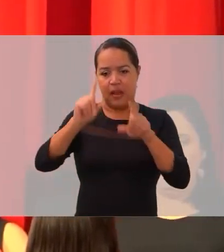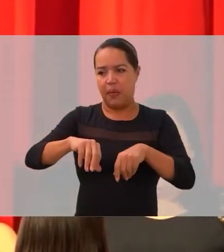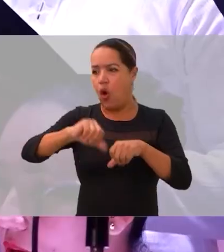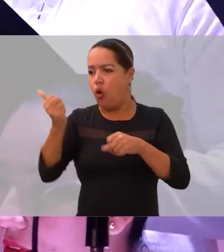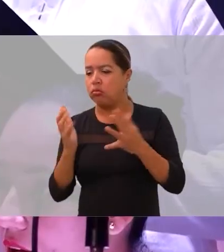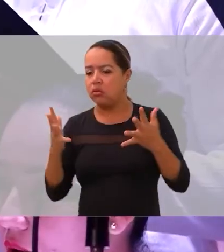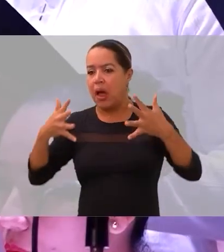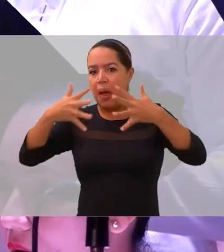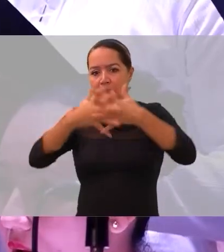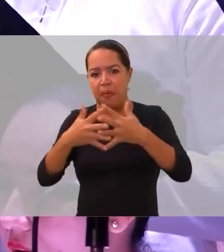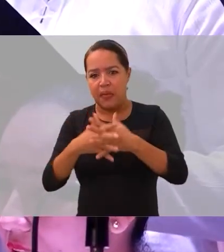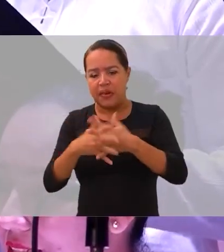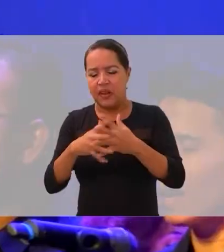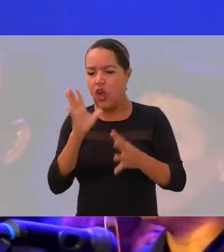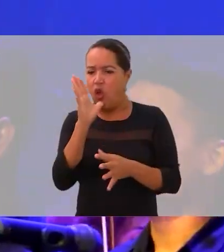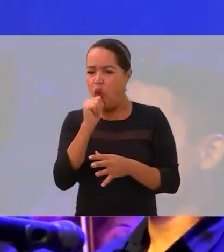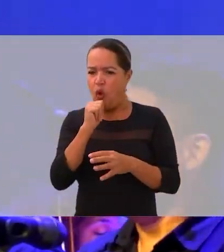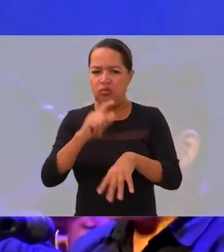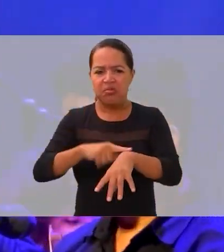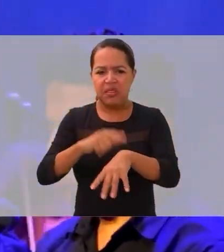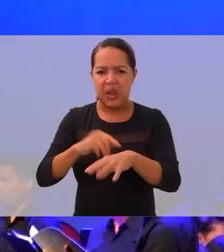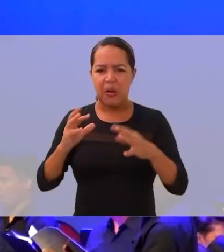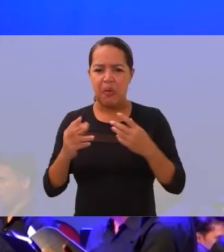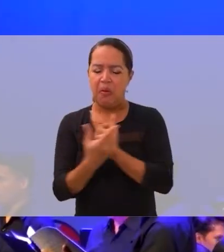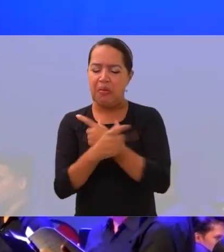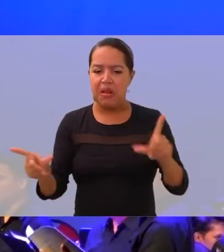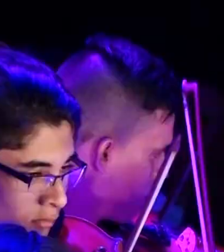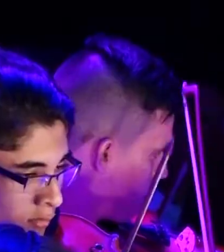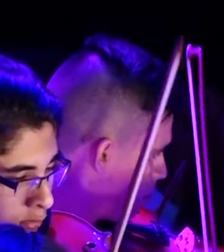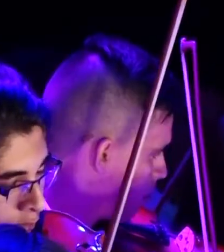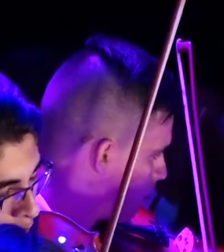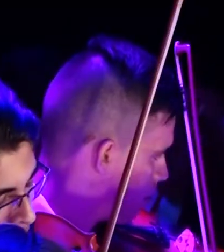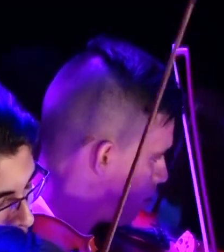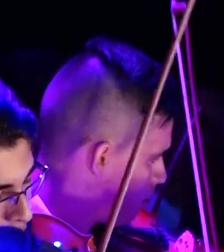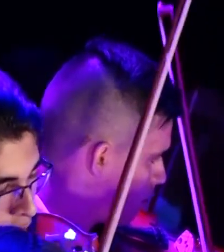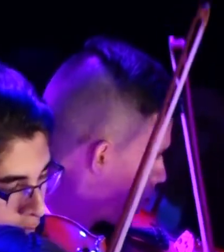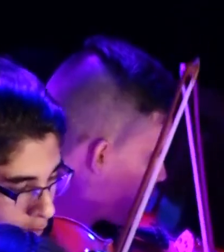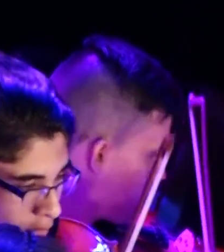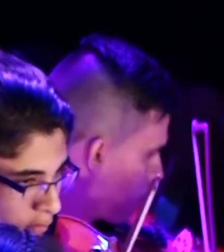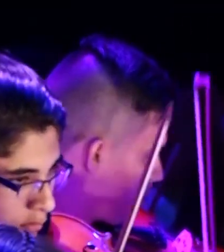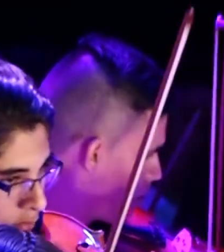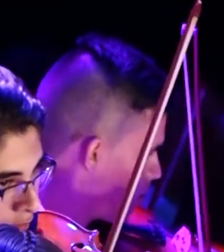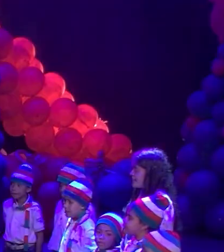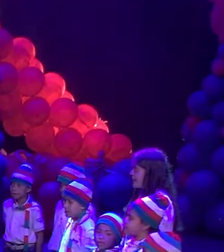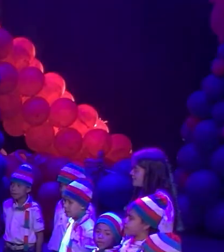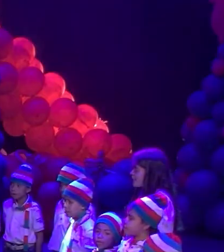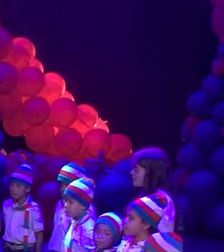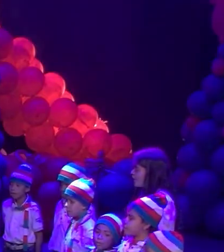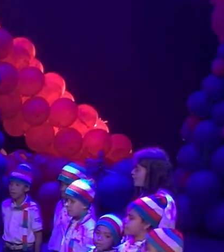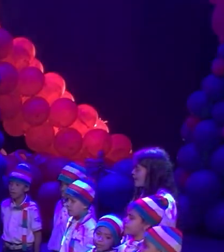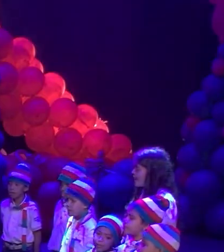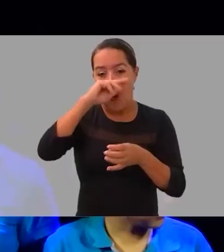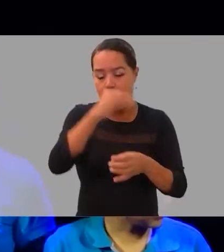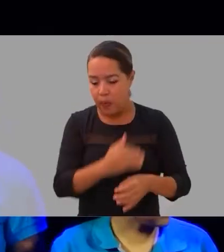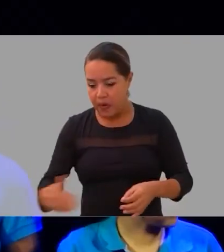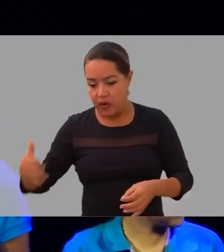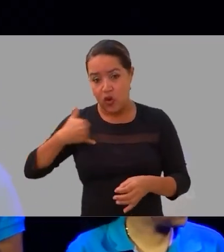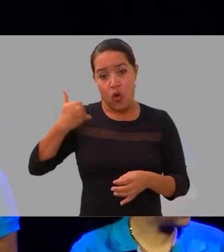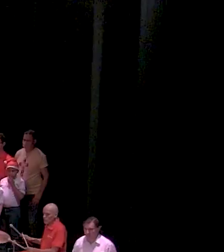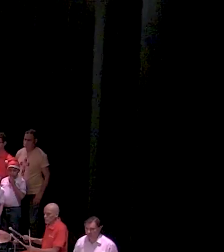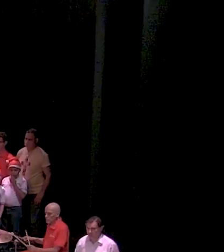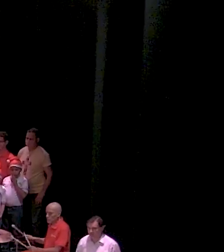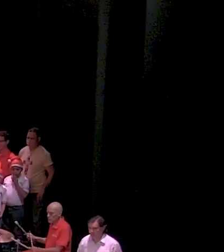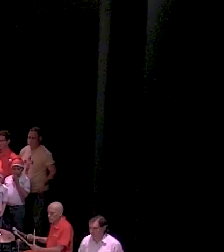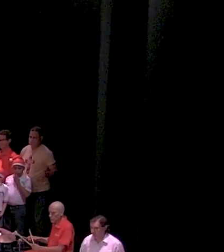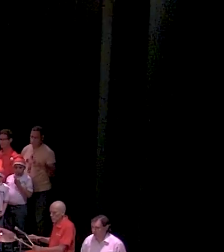afiliadas quienes aprovechan sus horas no laborales para esta actividad artística. El coro infantil y juvenil